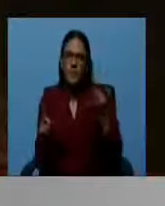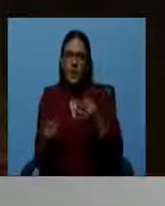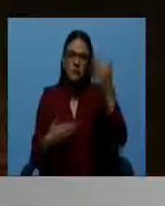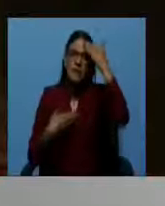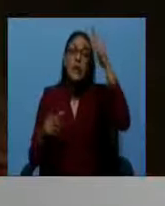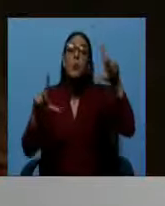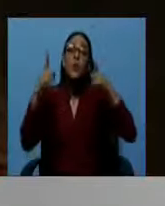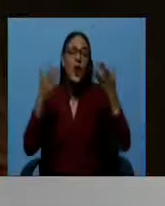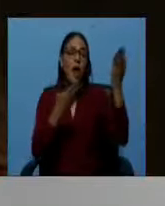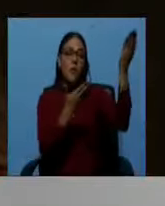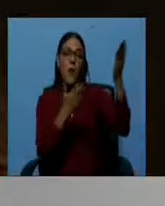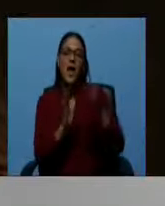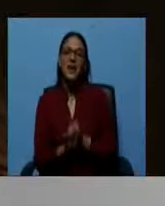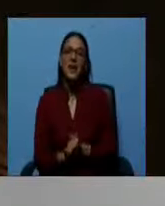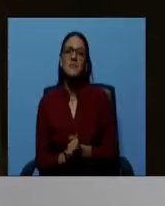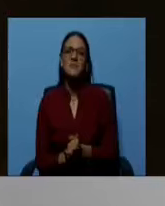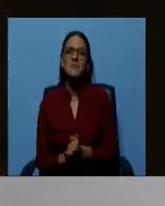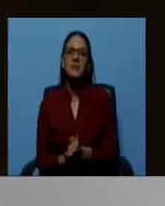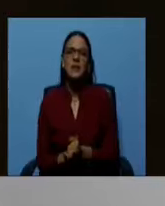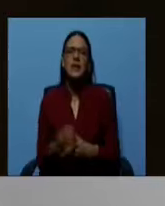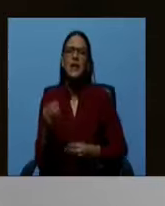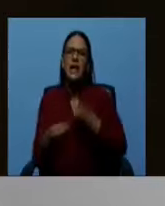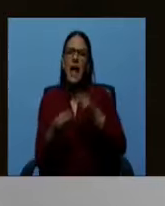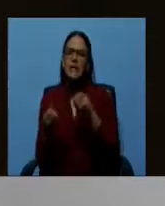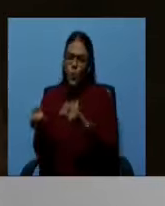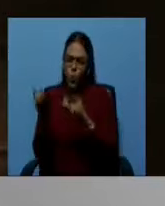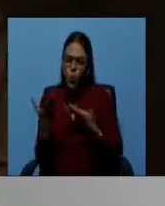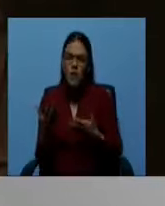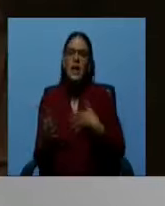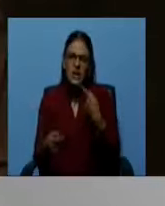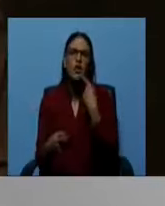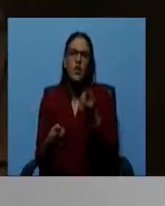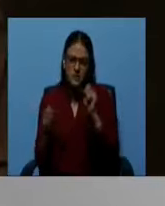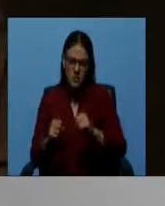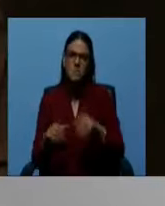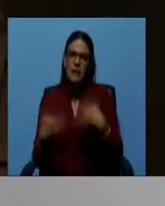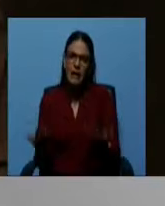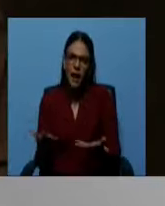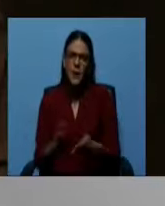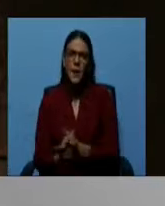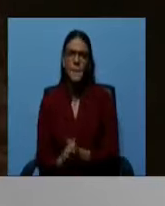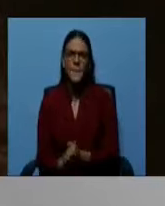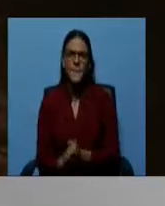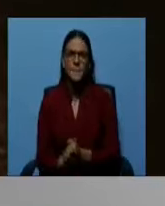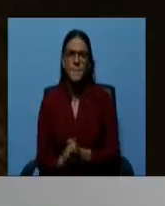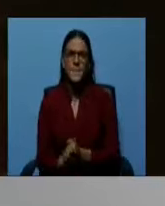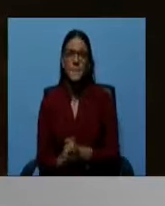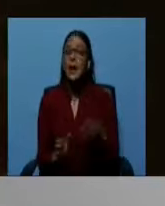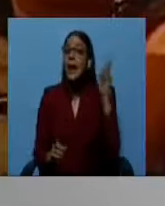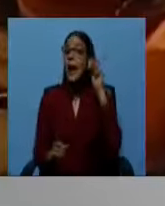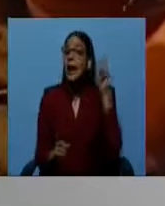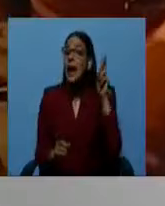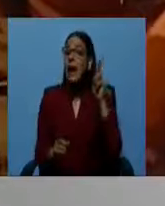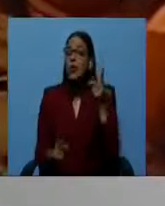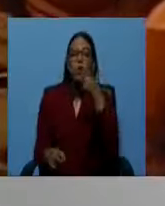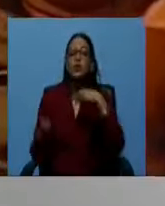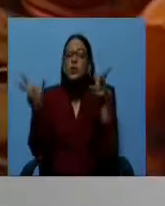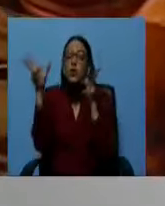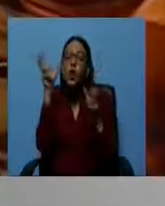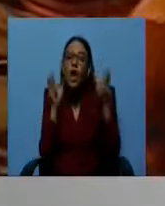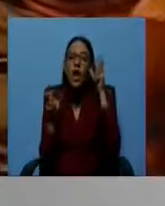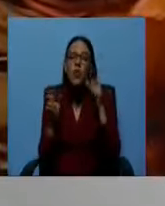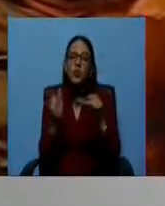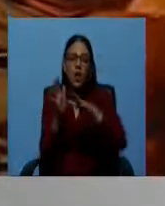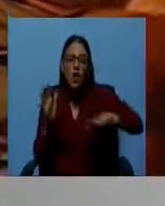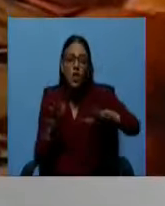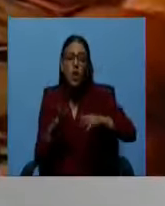Guaira, nos han comentado, quiero decirles que la radio se escucha en el